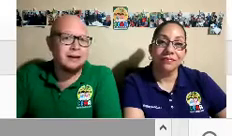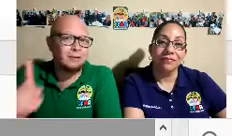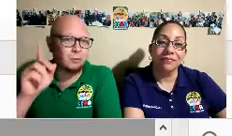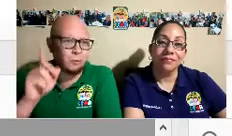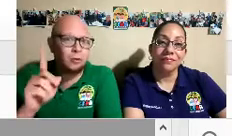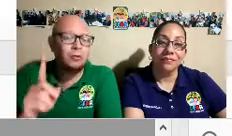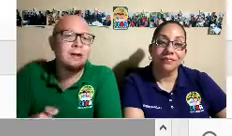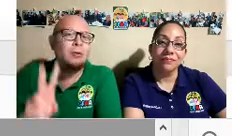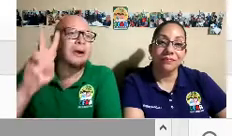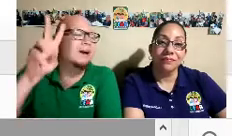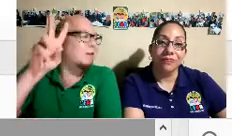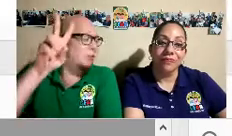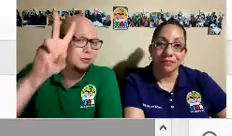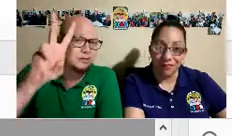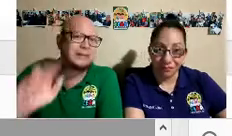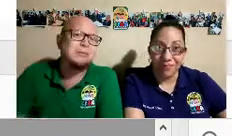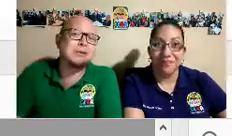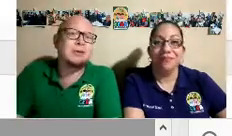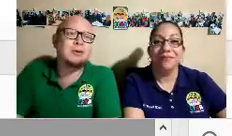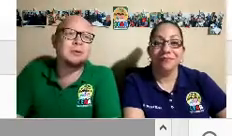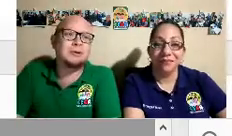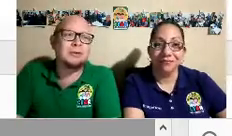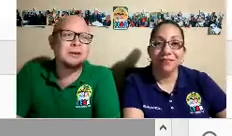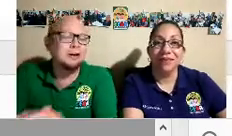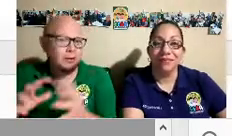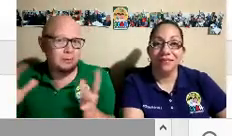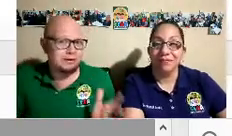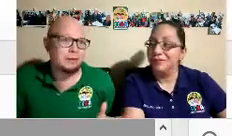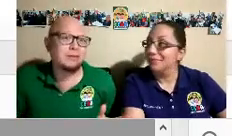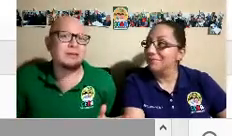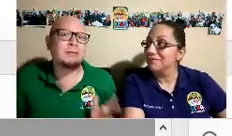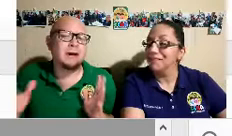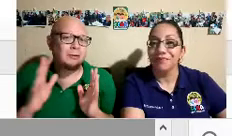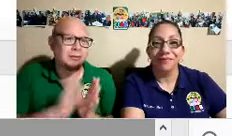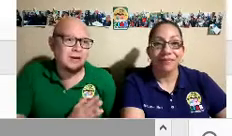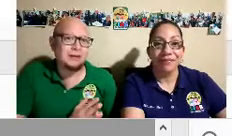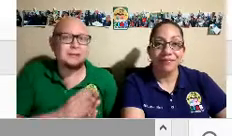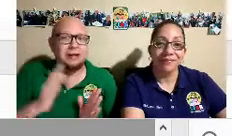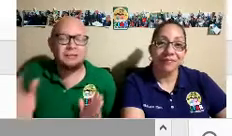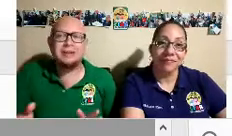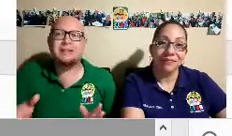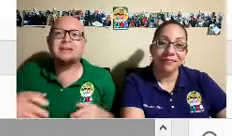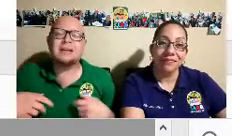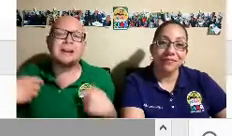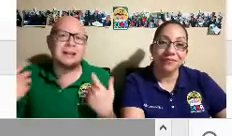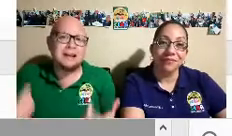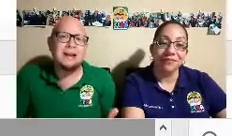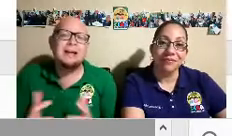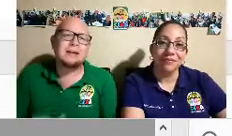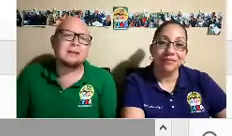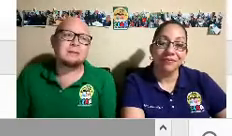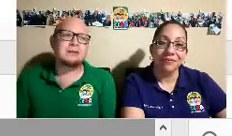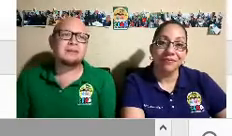el trayecto 1 del bloque 2. Ya estamos en el bloque número 2. Comercial rapidito para todos los maestros y las maestras. Ya en el